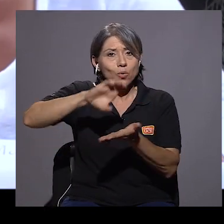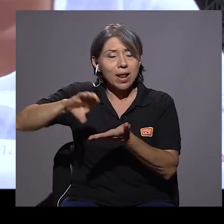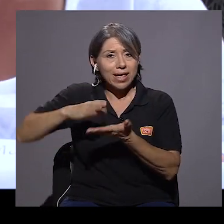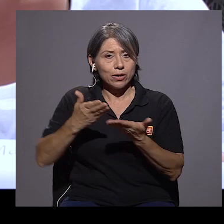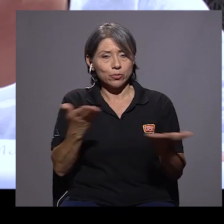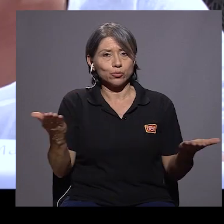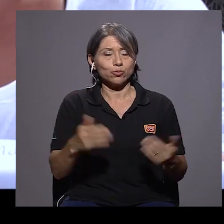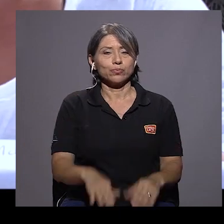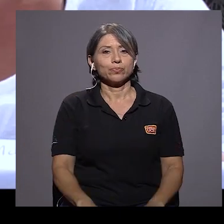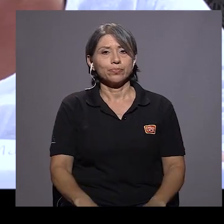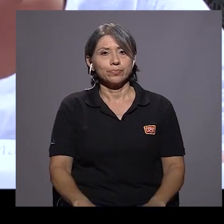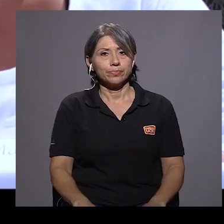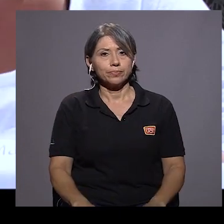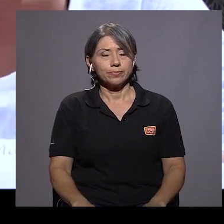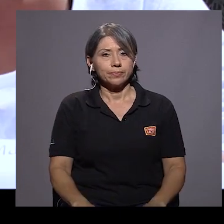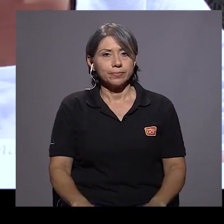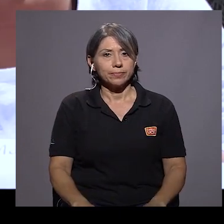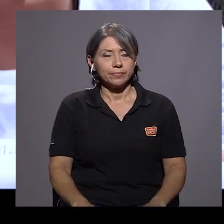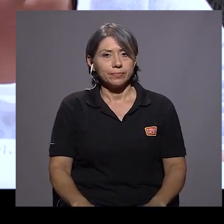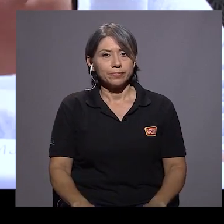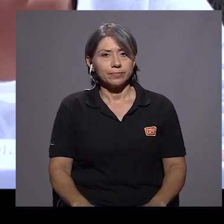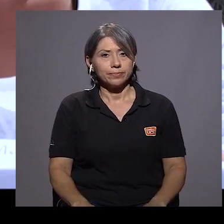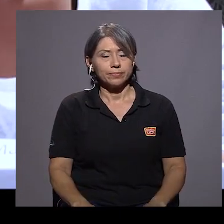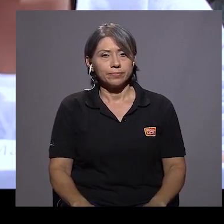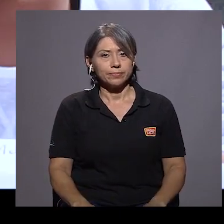las escuelas y colegios de este país.